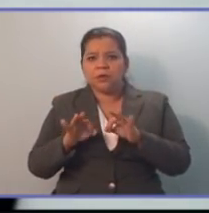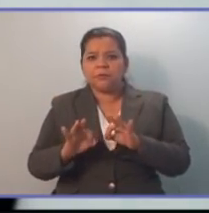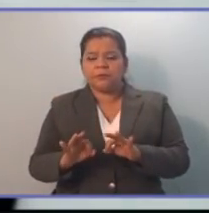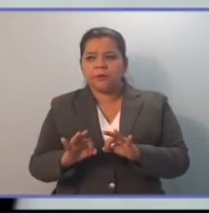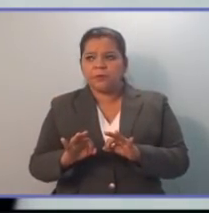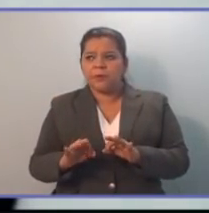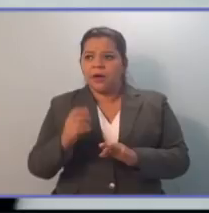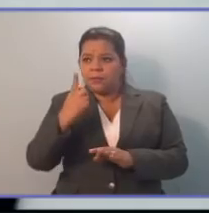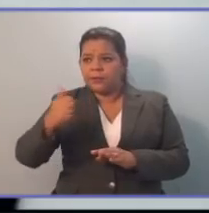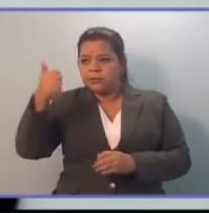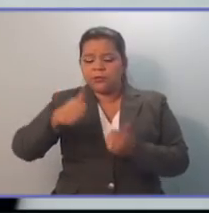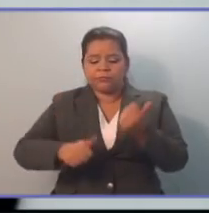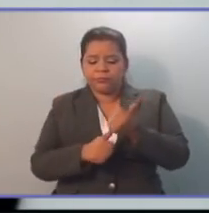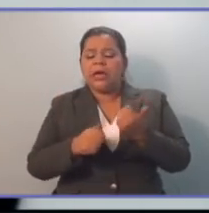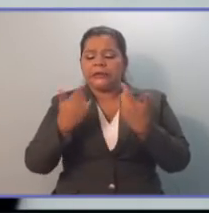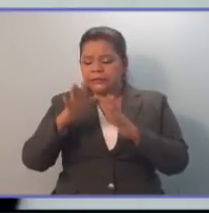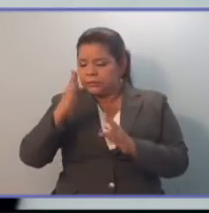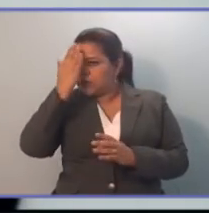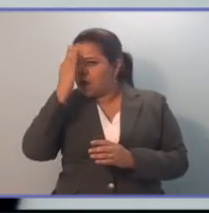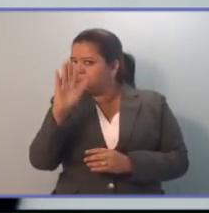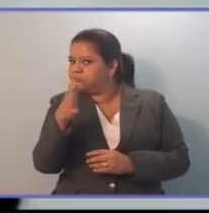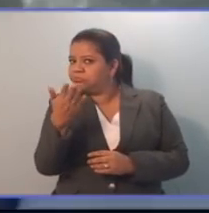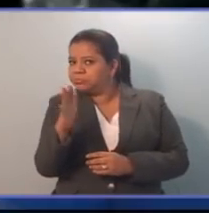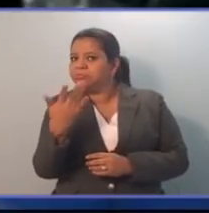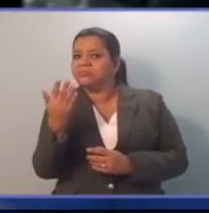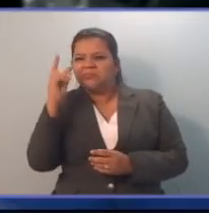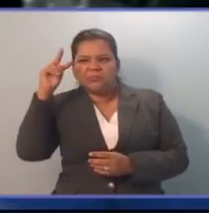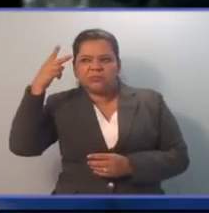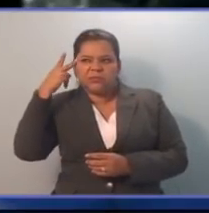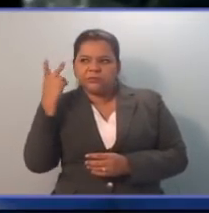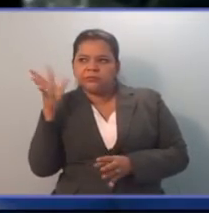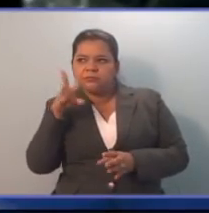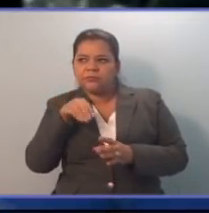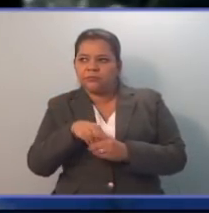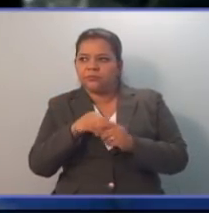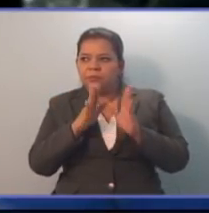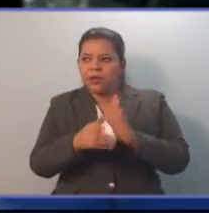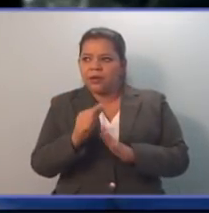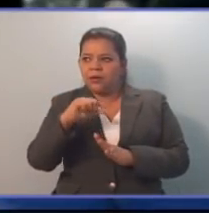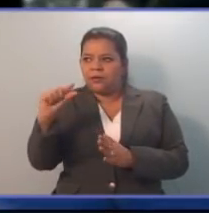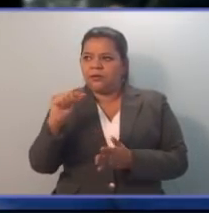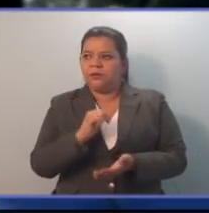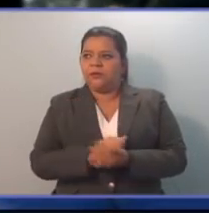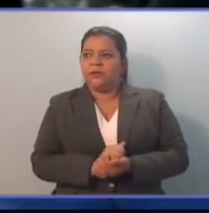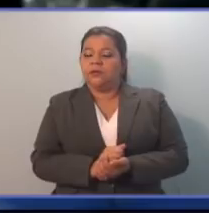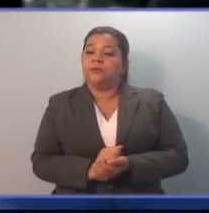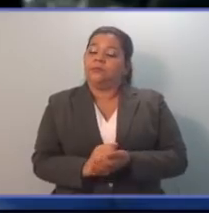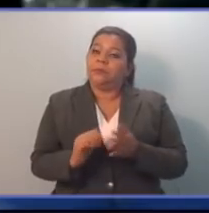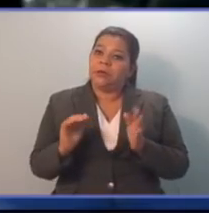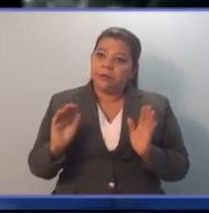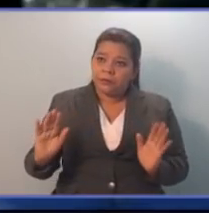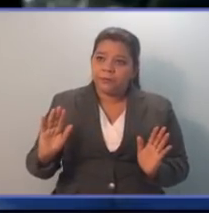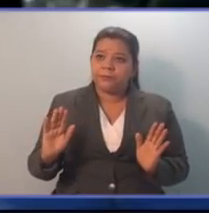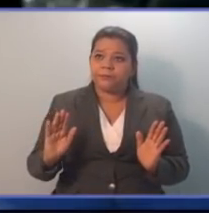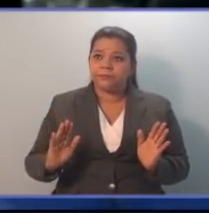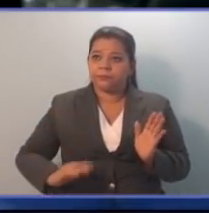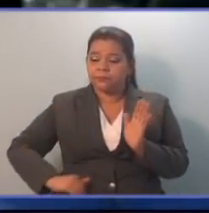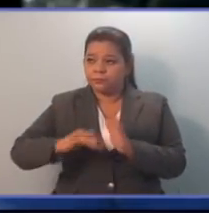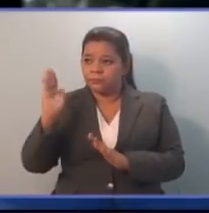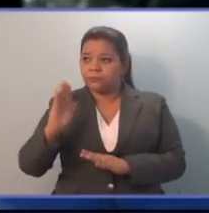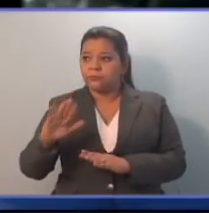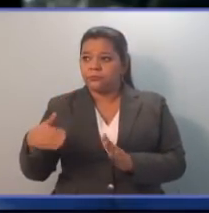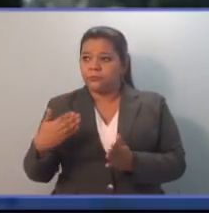ya la percepción de lo que es estar adentro de ese organismo colegiado. Pero eso, aunado a